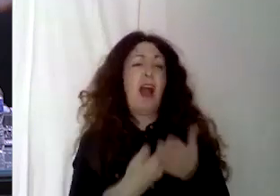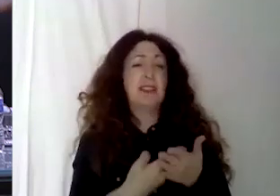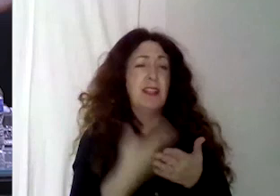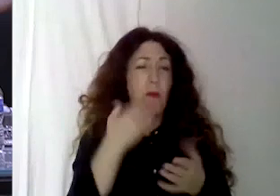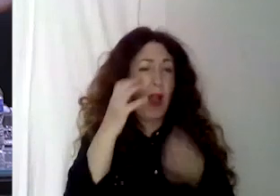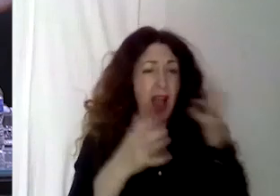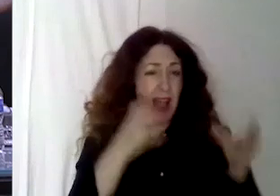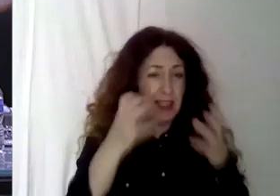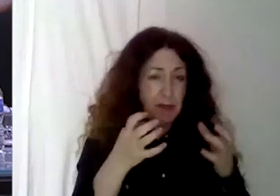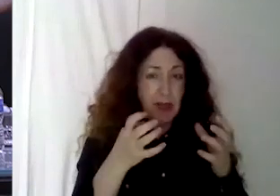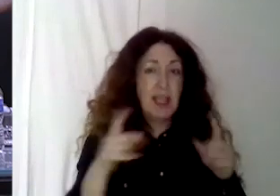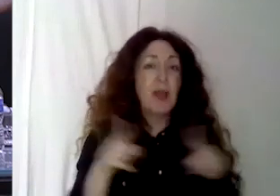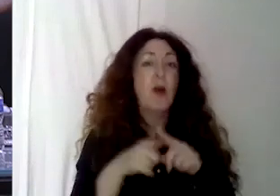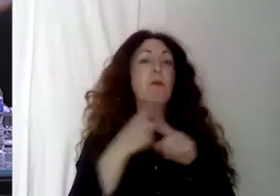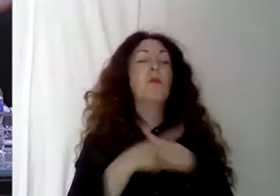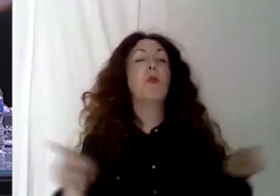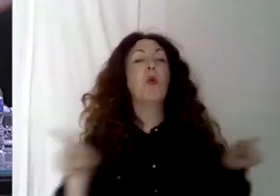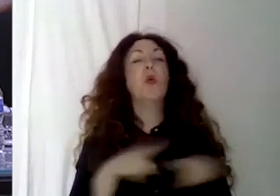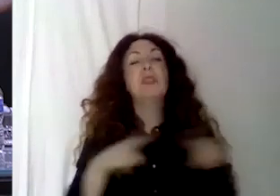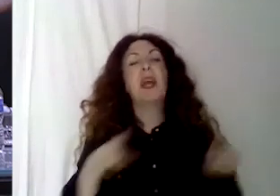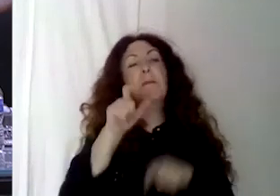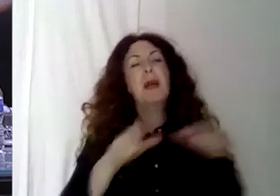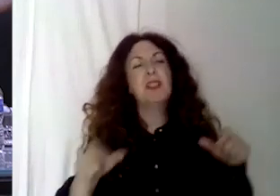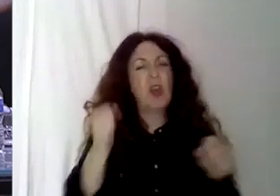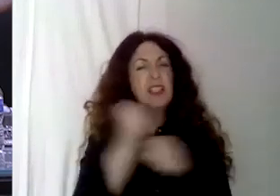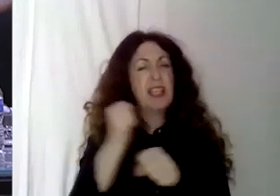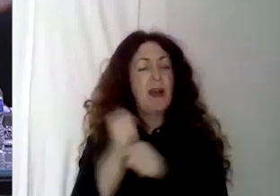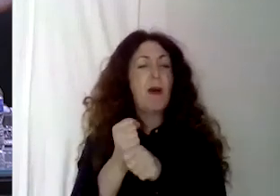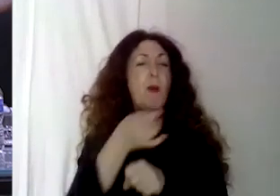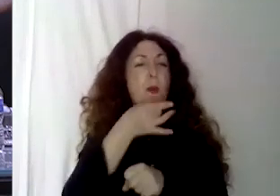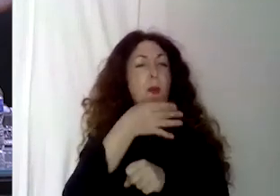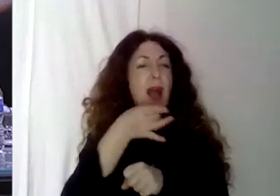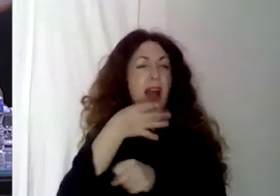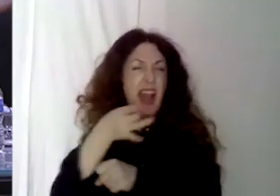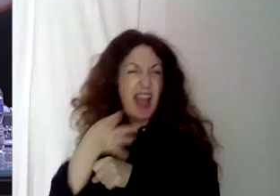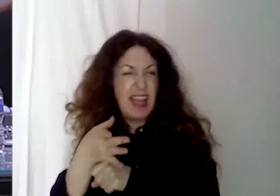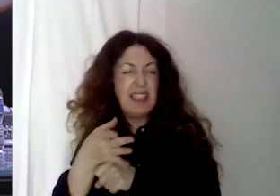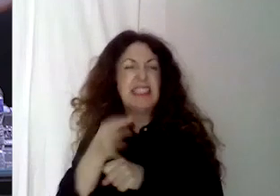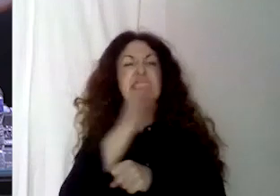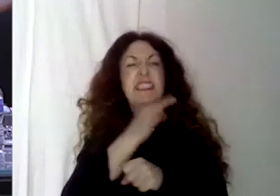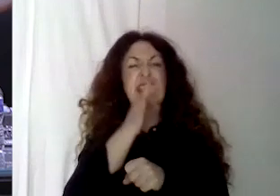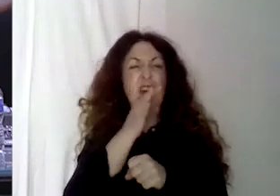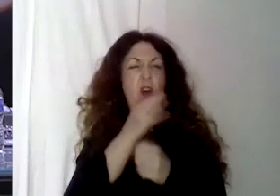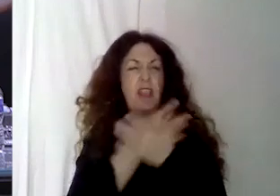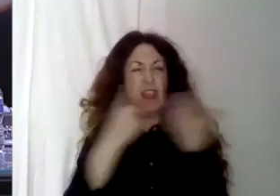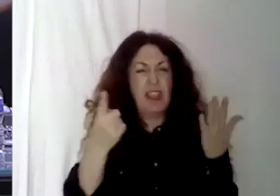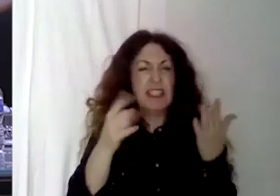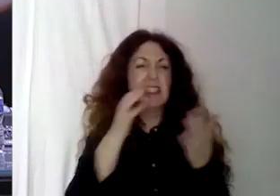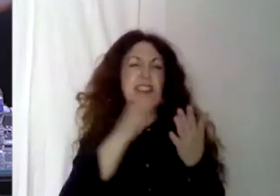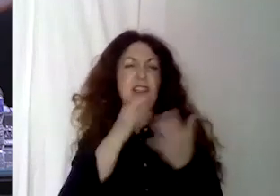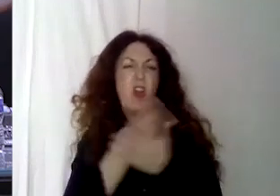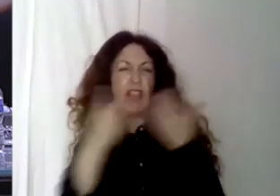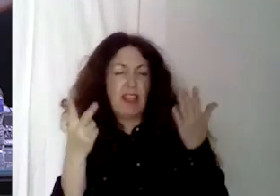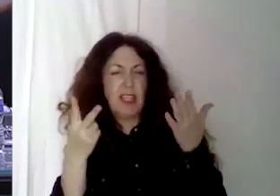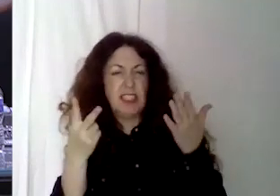los taberneros londinenses de finales del 16 y del 17, ese inglés agresivo, reíros de cómo se habla